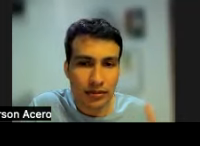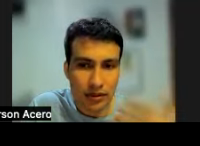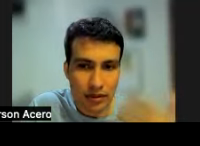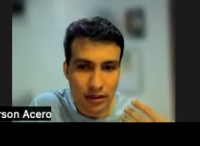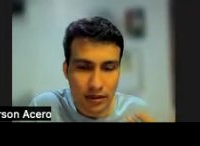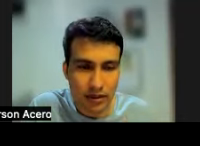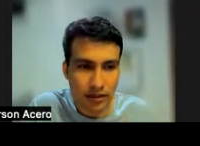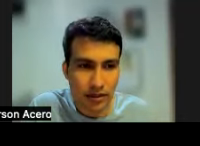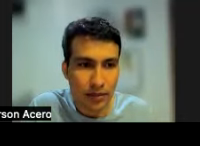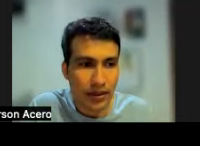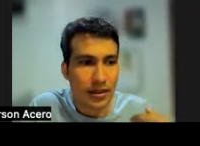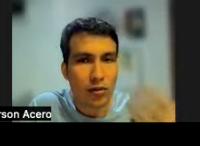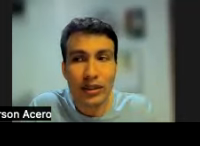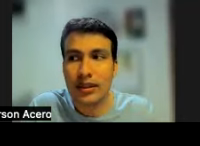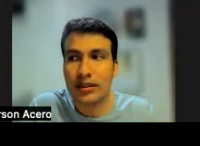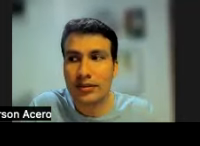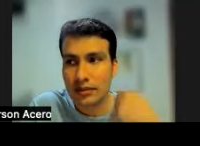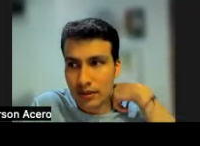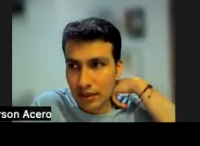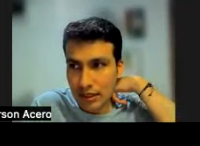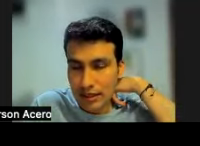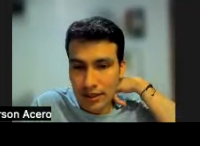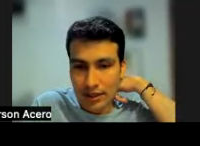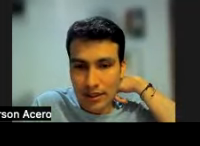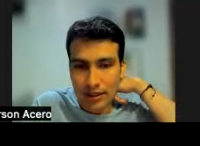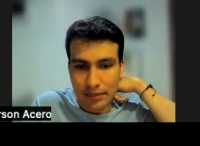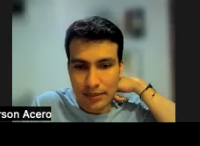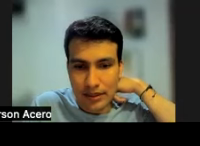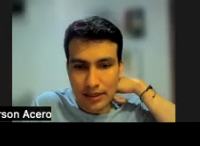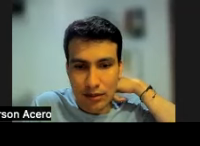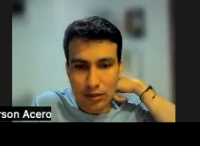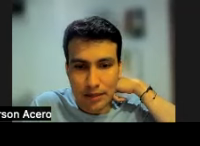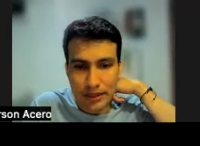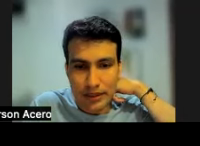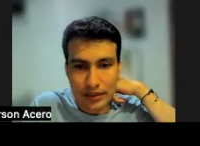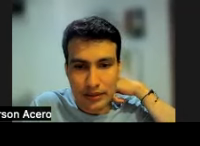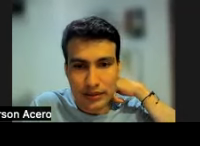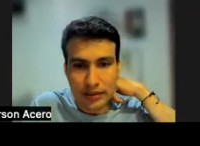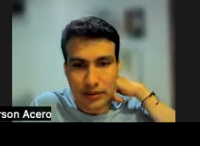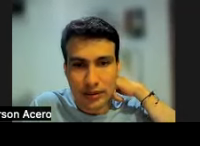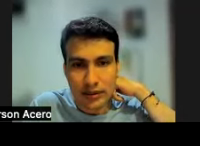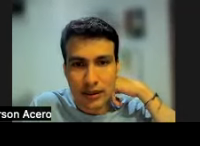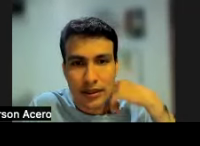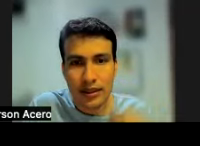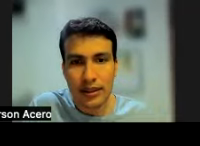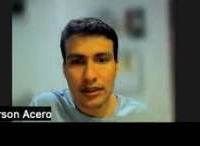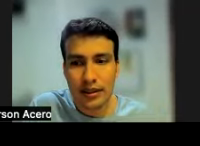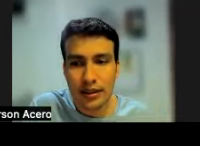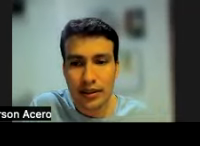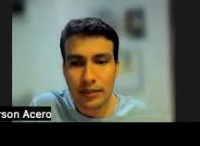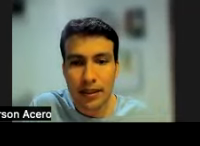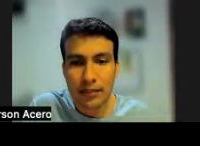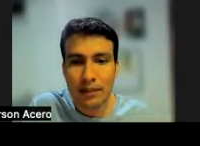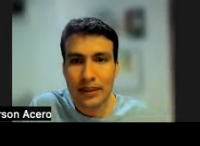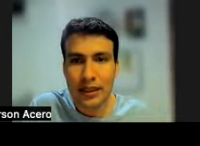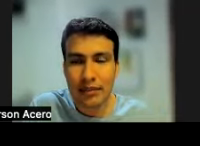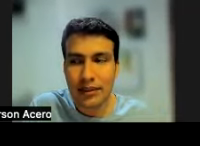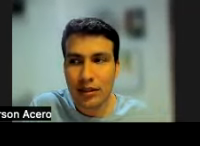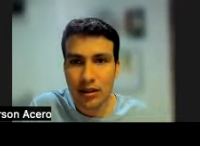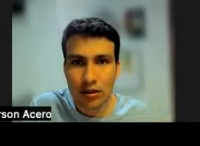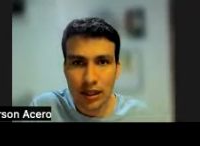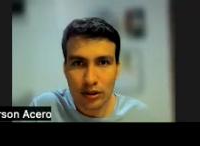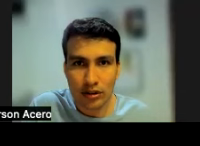video, digamos que se encuentran estas estrategias repetidas nuevamente, ¿no? Eh, Vamos a